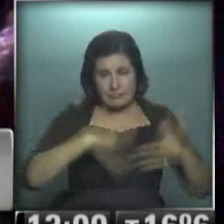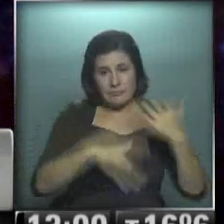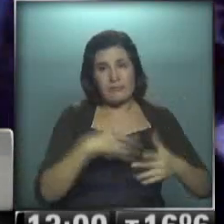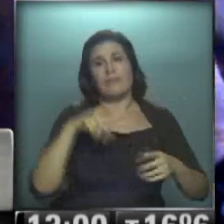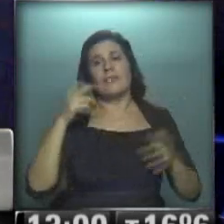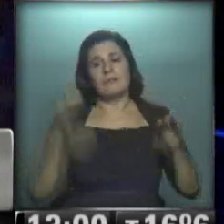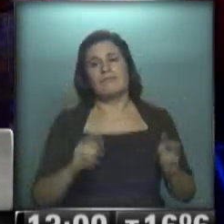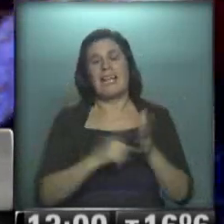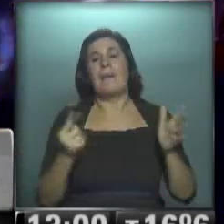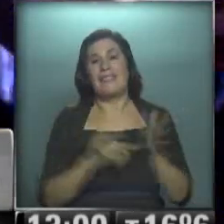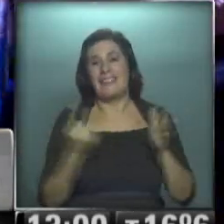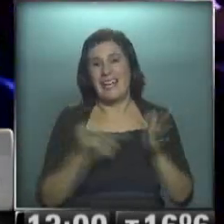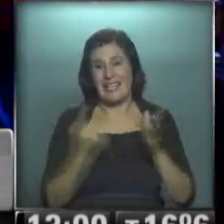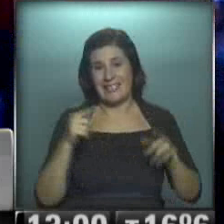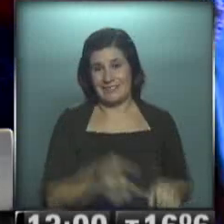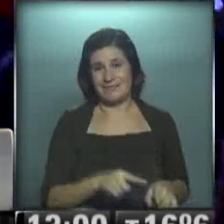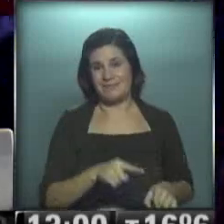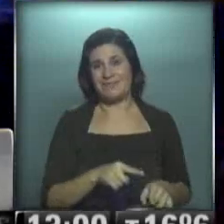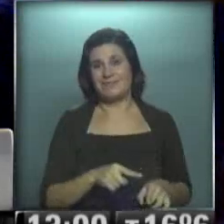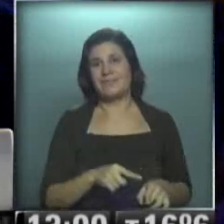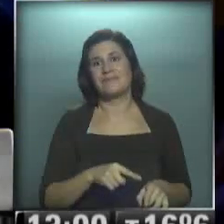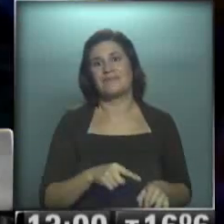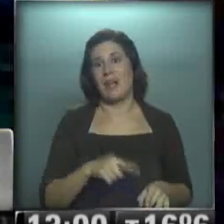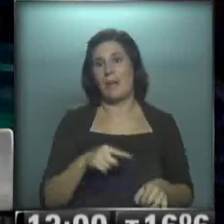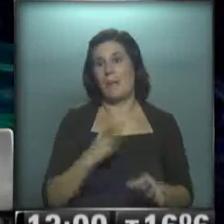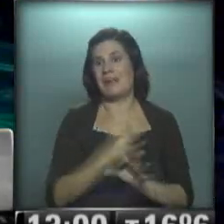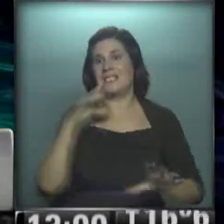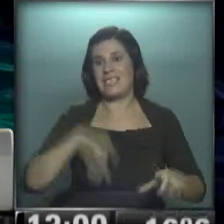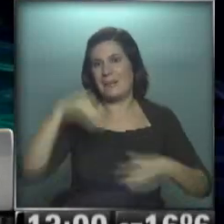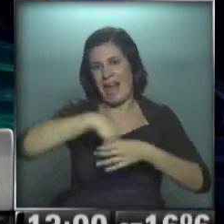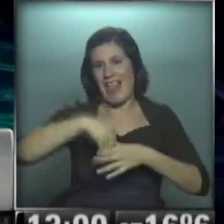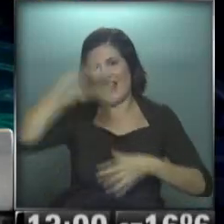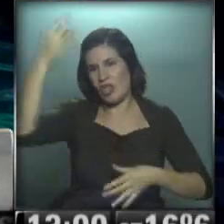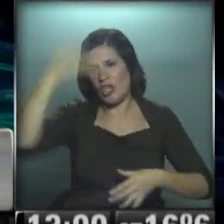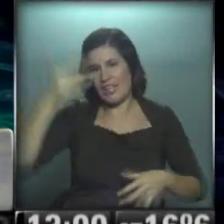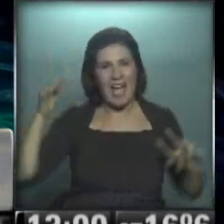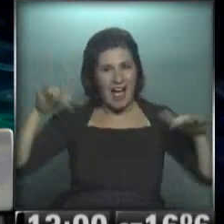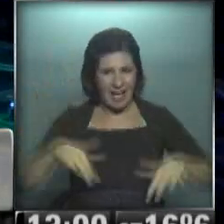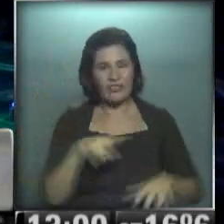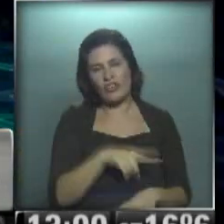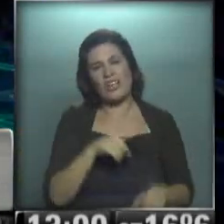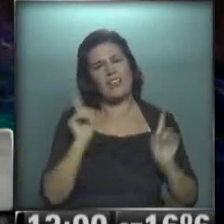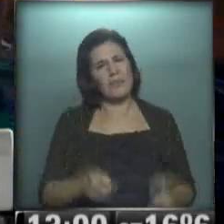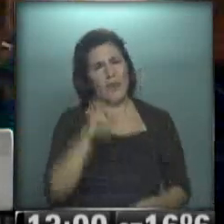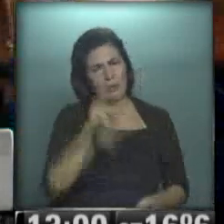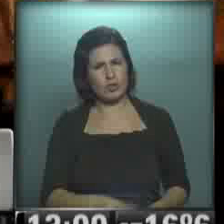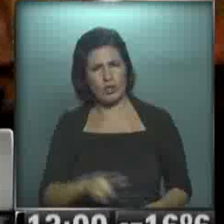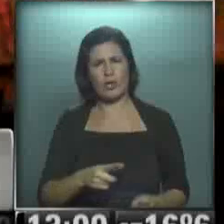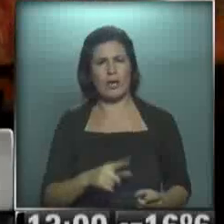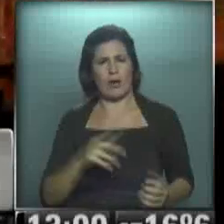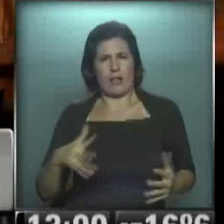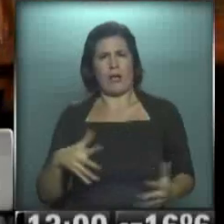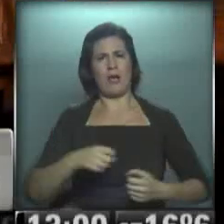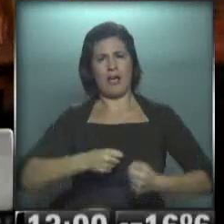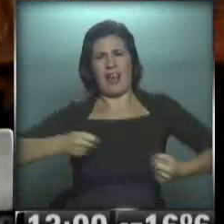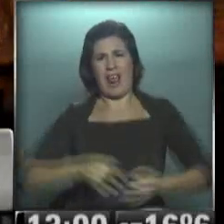porteño, nuestro Victorino, que es uno de los personajes principales del espectáculo y una persona también muy imponente por su tamaño. Es una